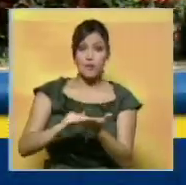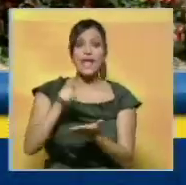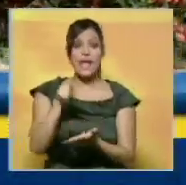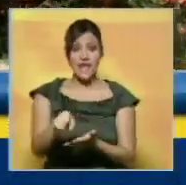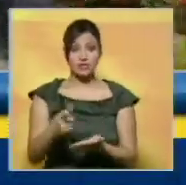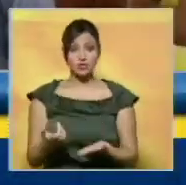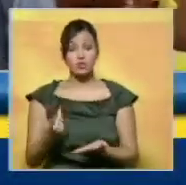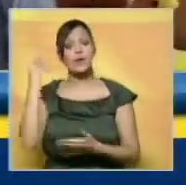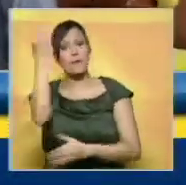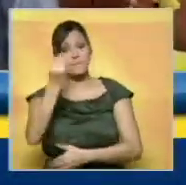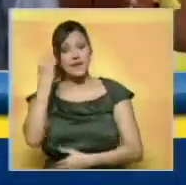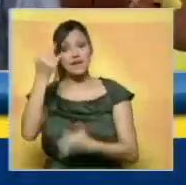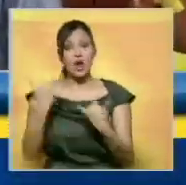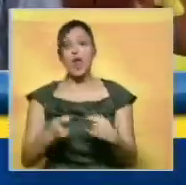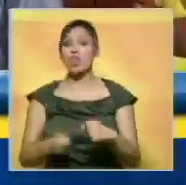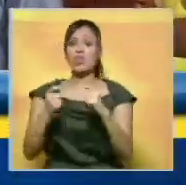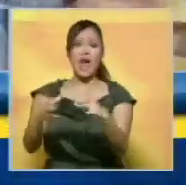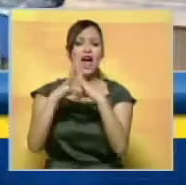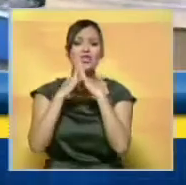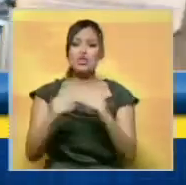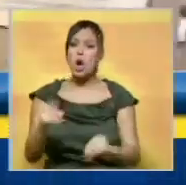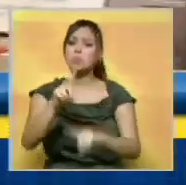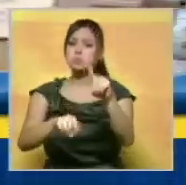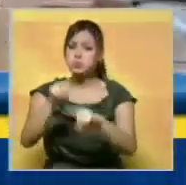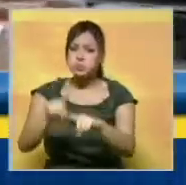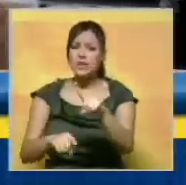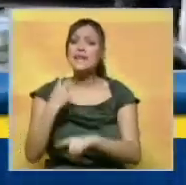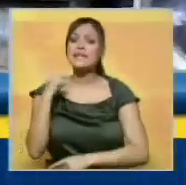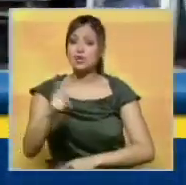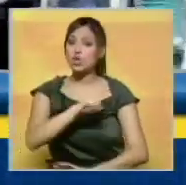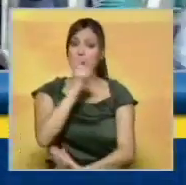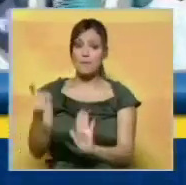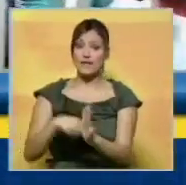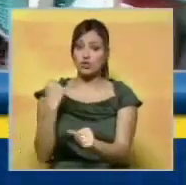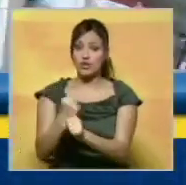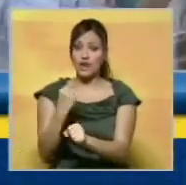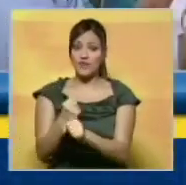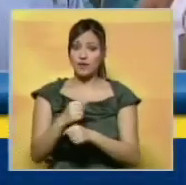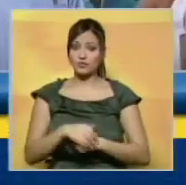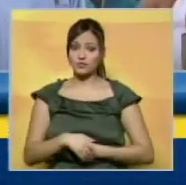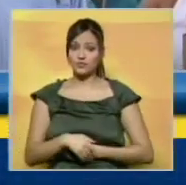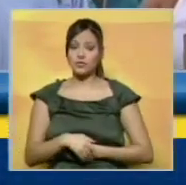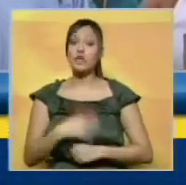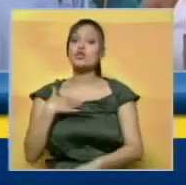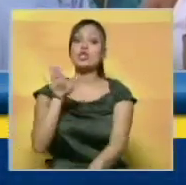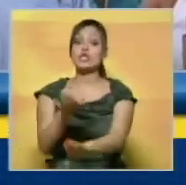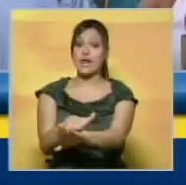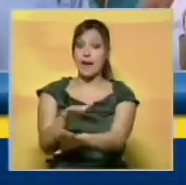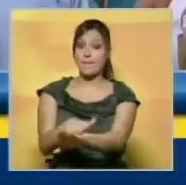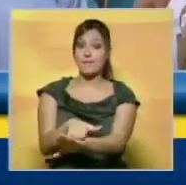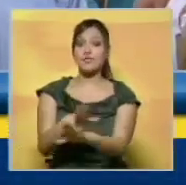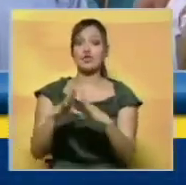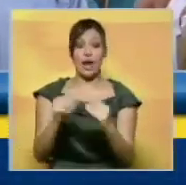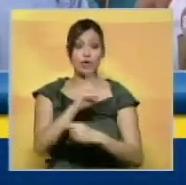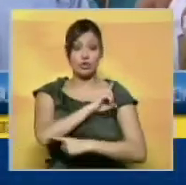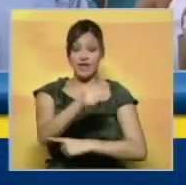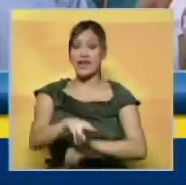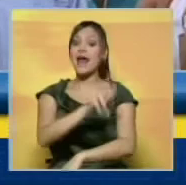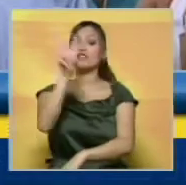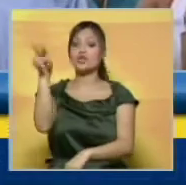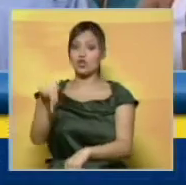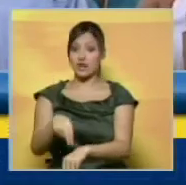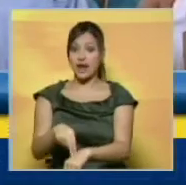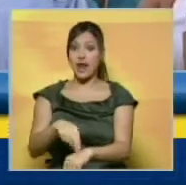situación. Considera que se otorgaron todos los recursos necesarios para su completa ejecución. Un llamado a las autoridades